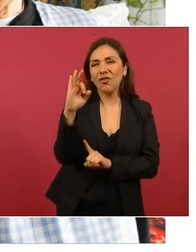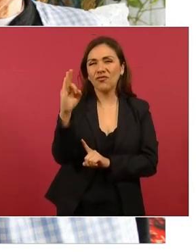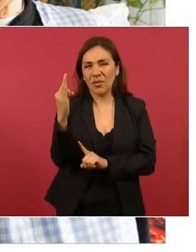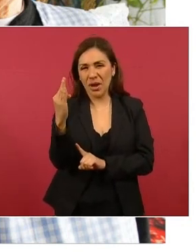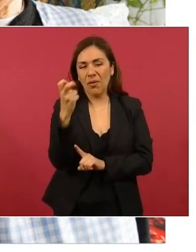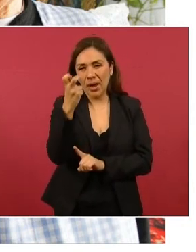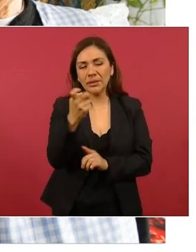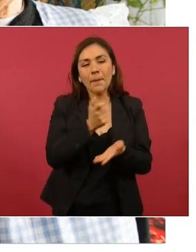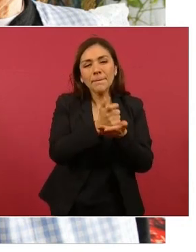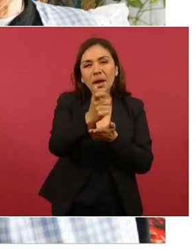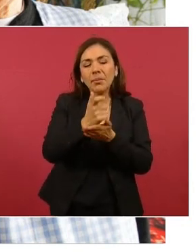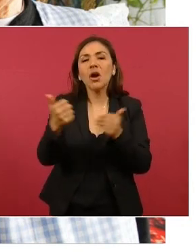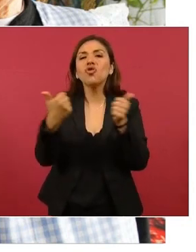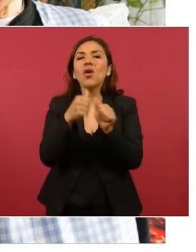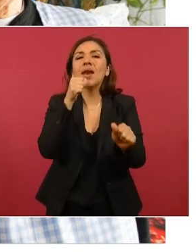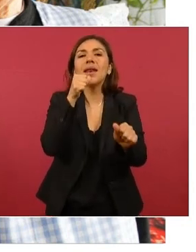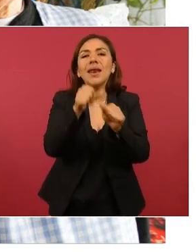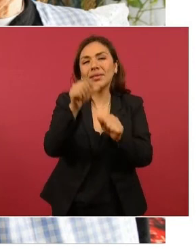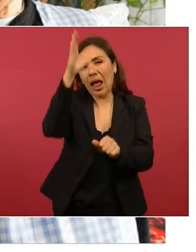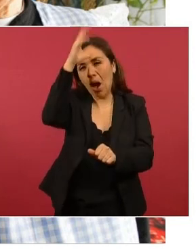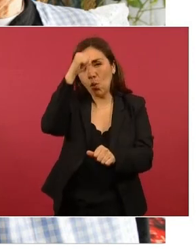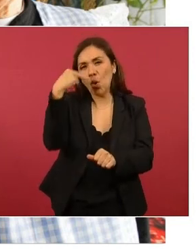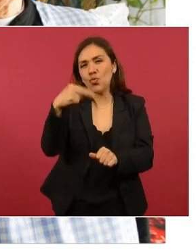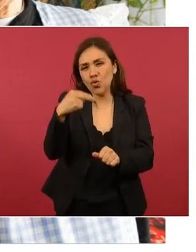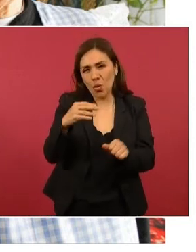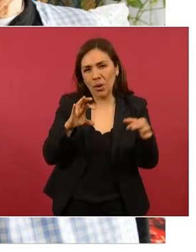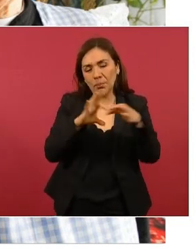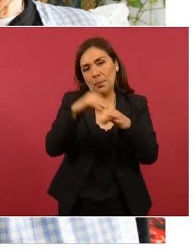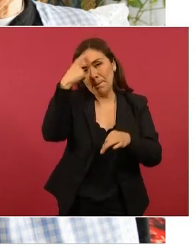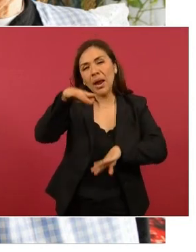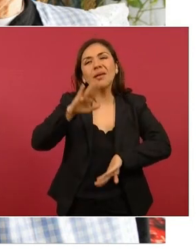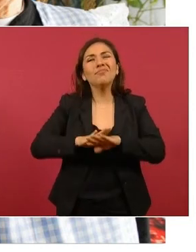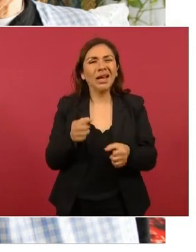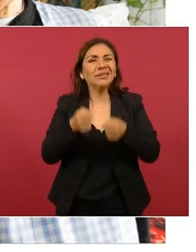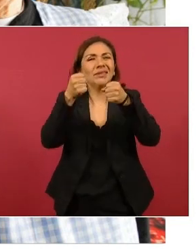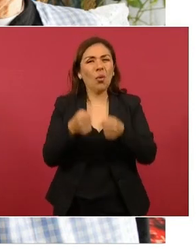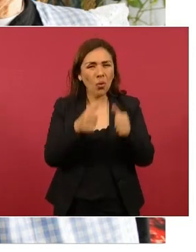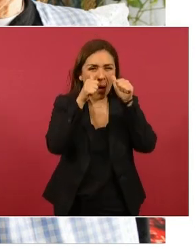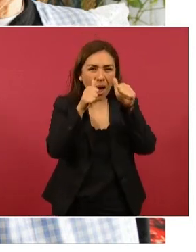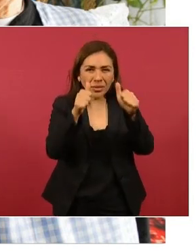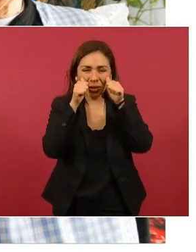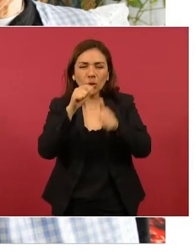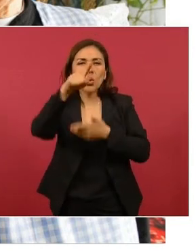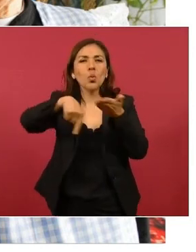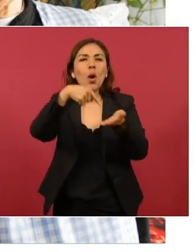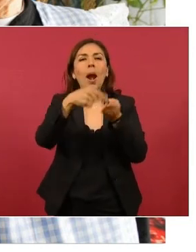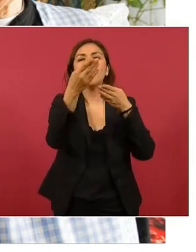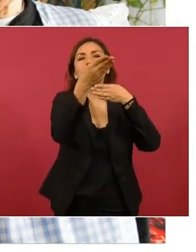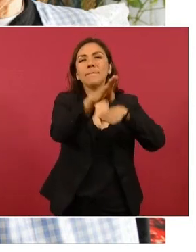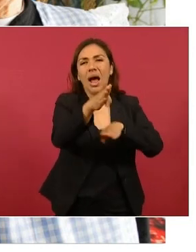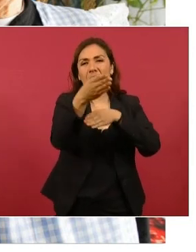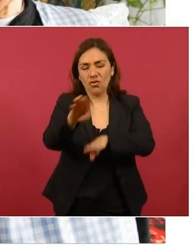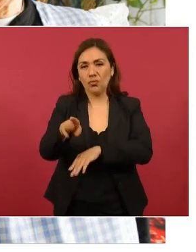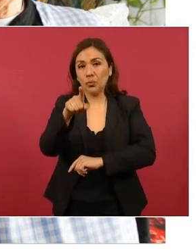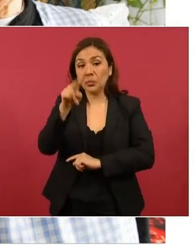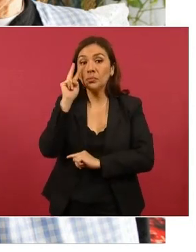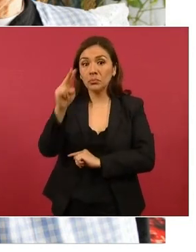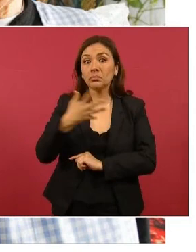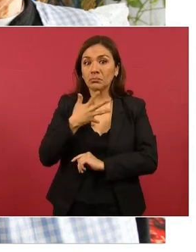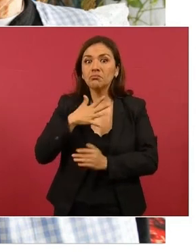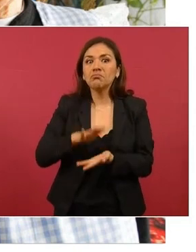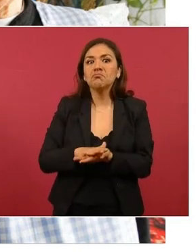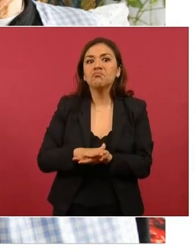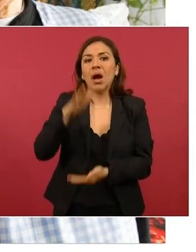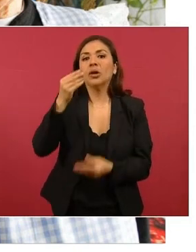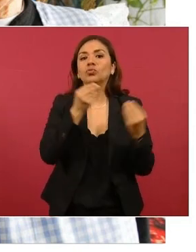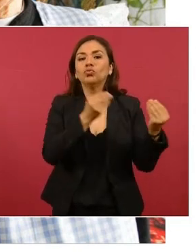Lo distribuimos por letra para dar una mejor atención en las sucursales. Como ustedes ven, cada vez tenemos